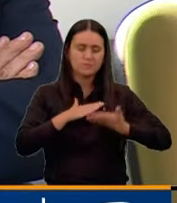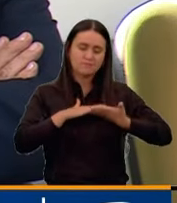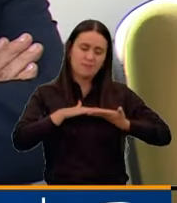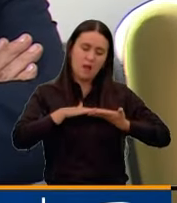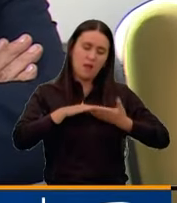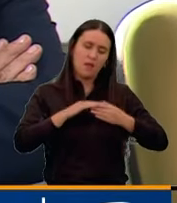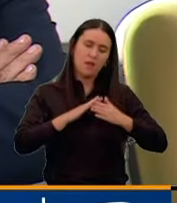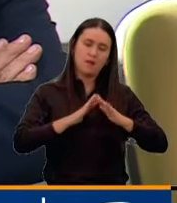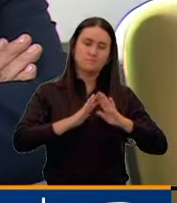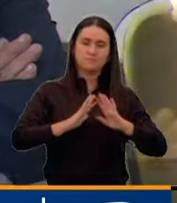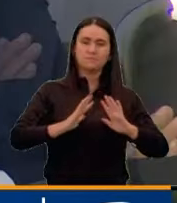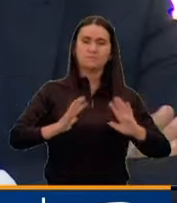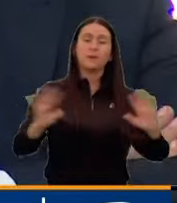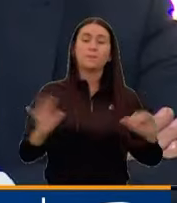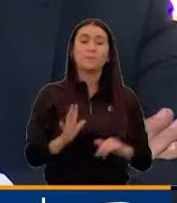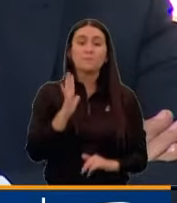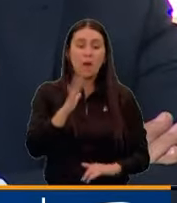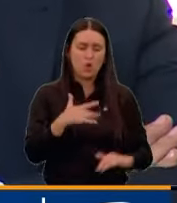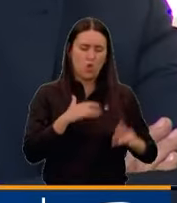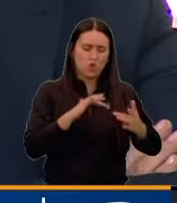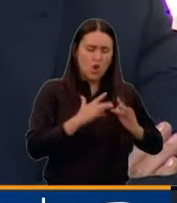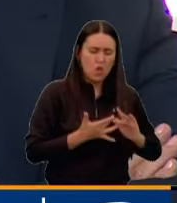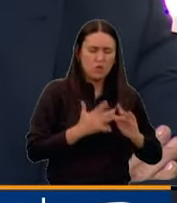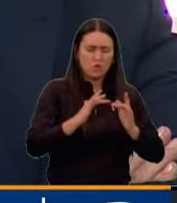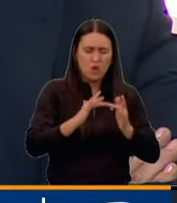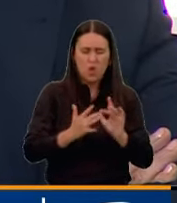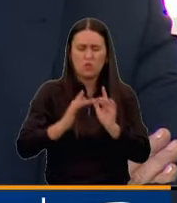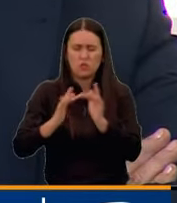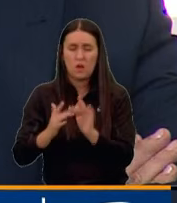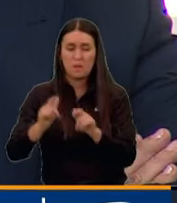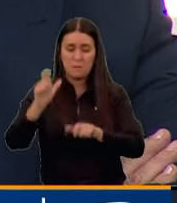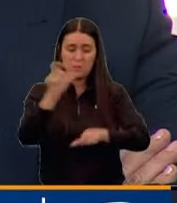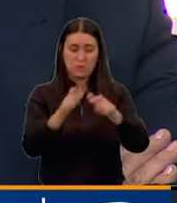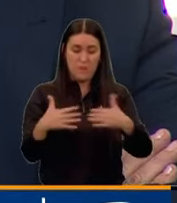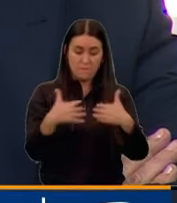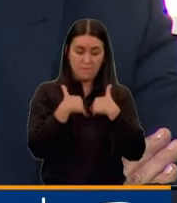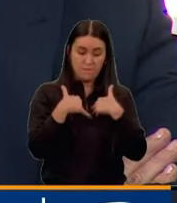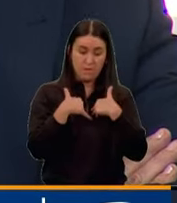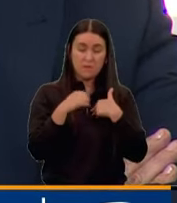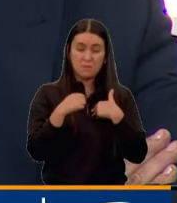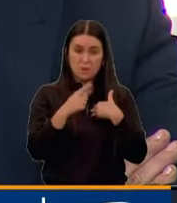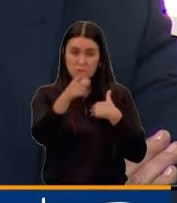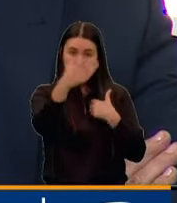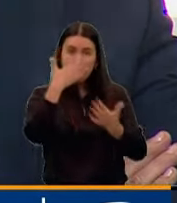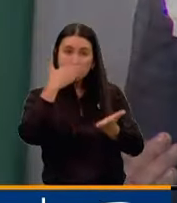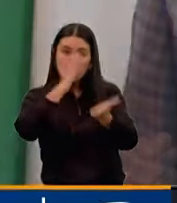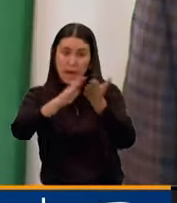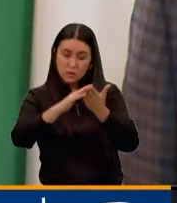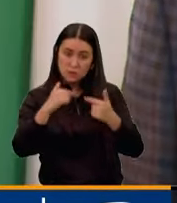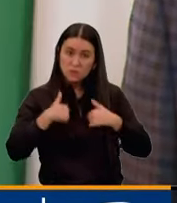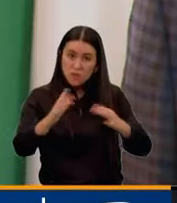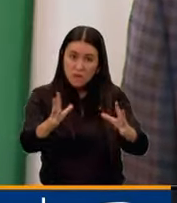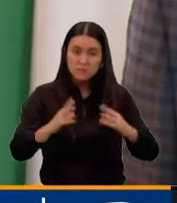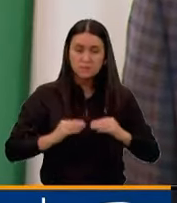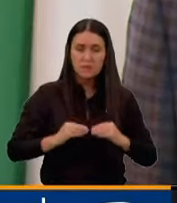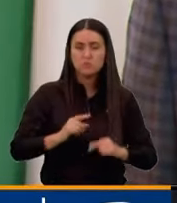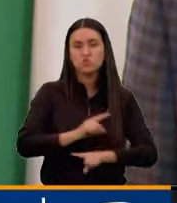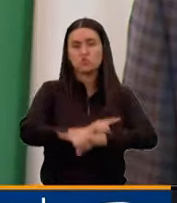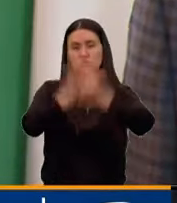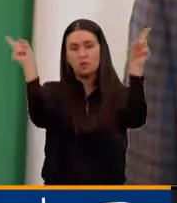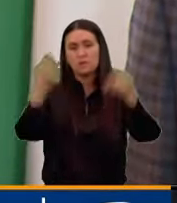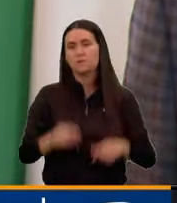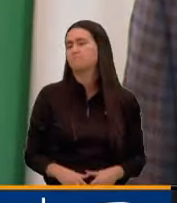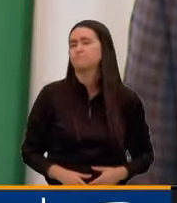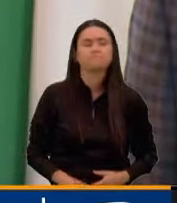Sin embargo, el dolor en algunas víctimas no les permitió aceptar este perdón. Yo no los